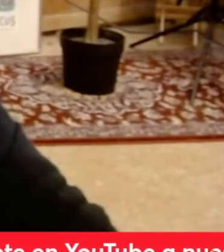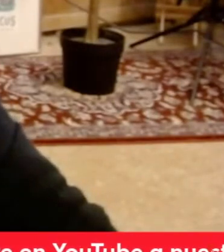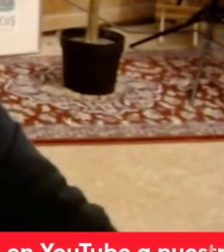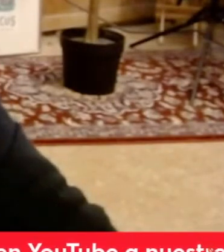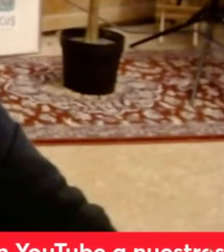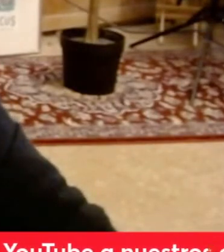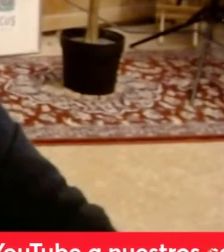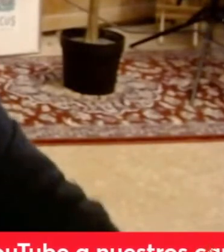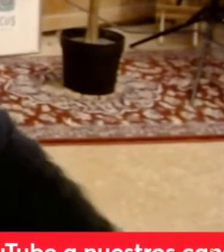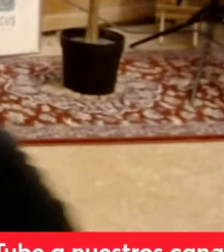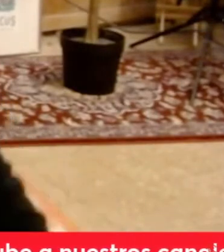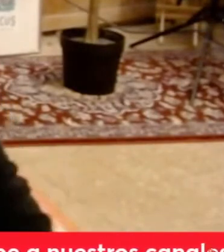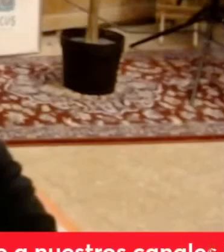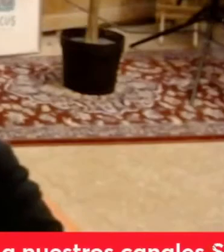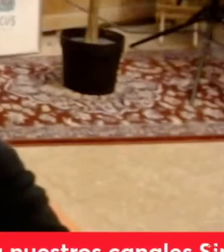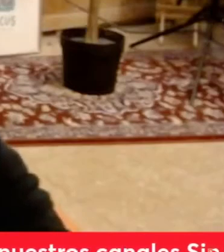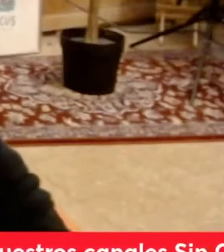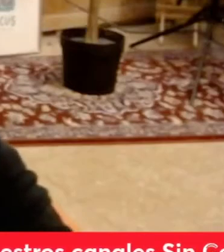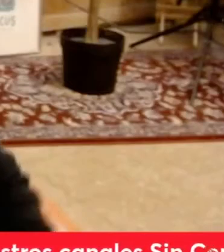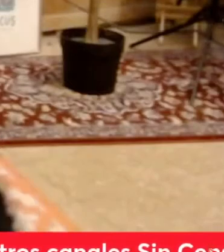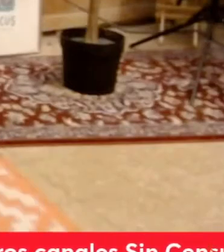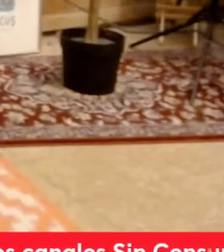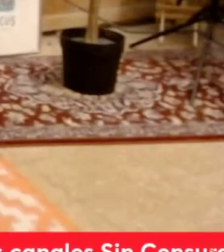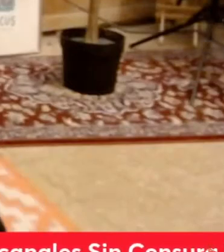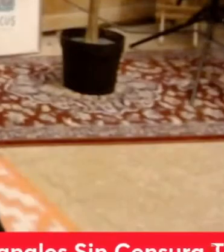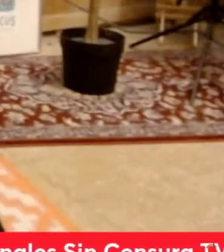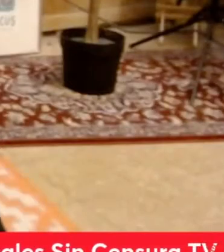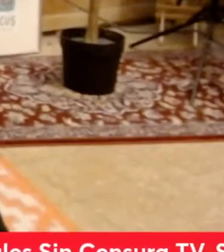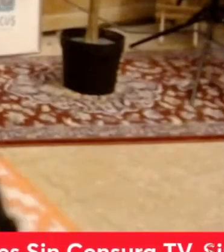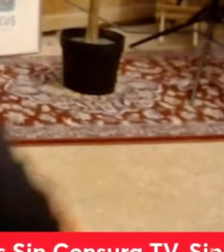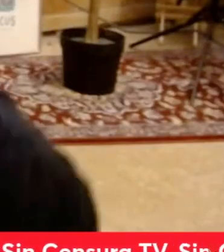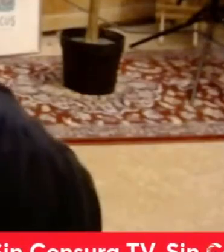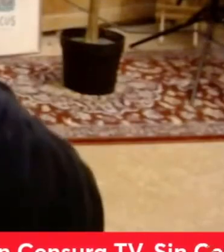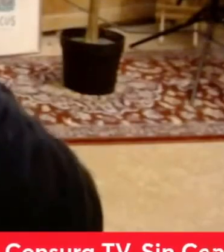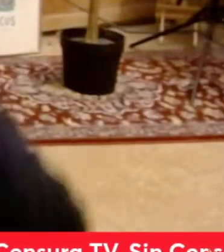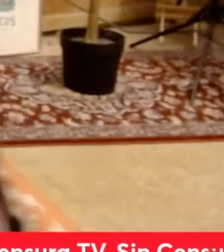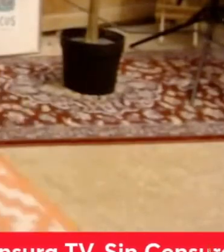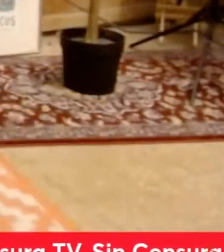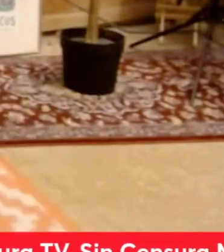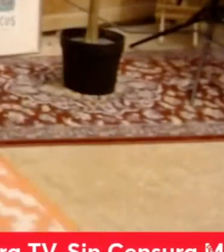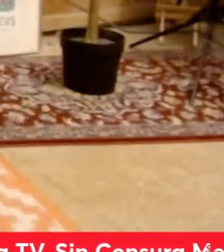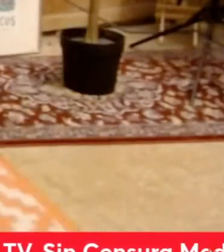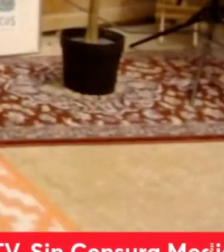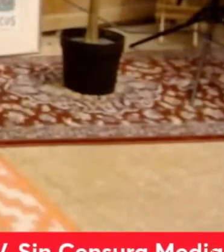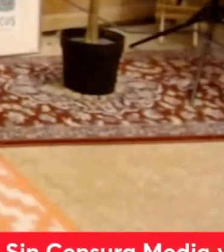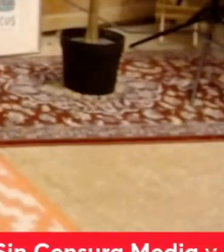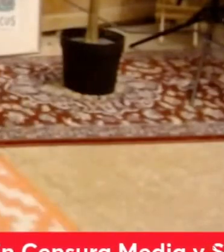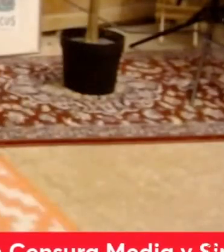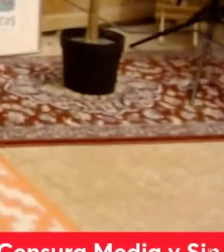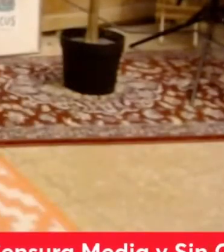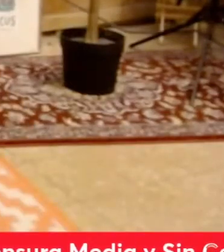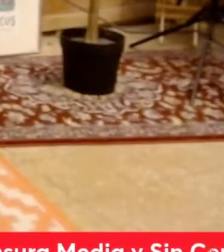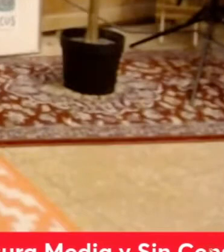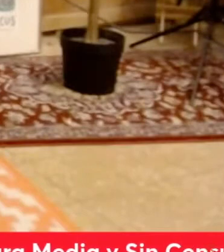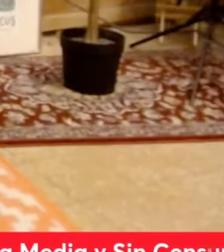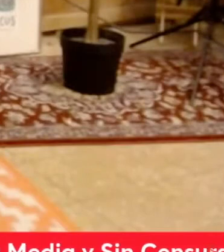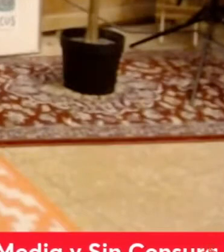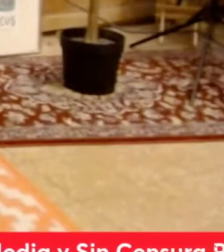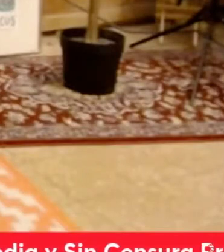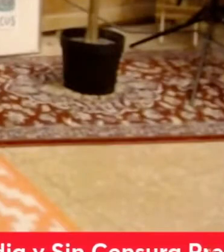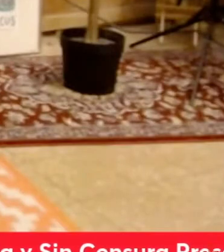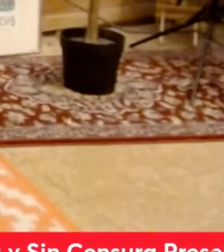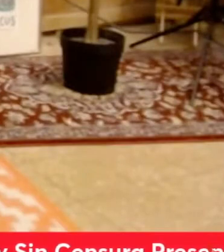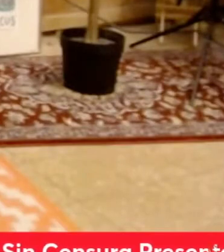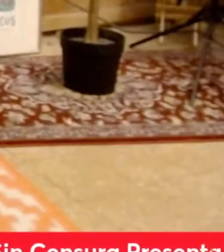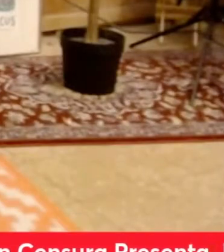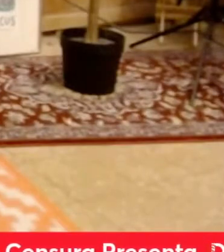gratuitas, habría verdaderamente un cambio generacional. Bueno, pues ahí está parte de este discurso que da la doctora Claudia Sheinbaum